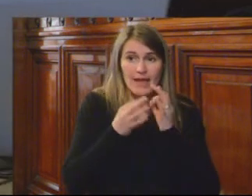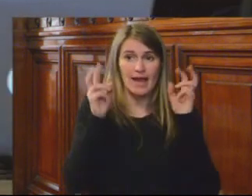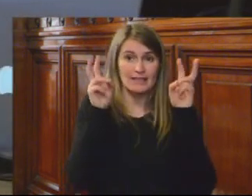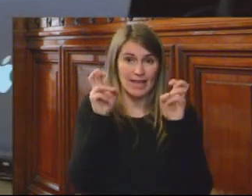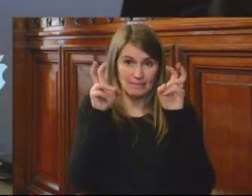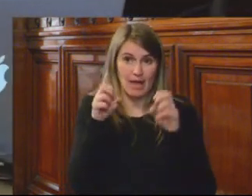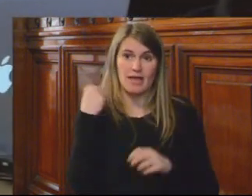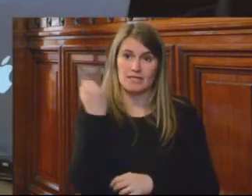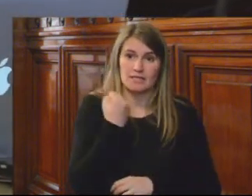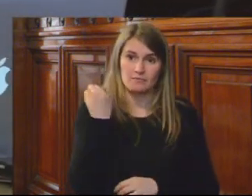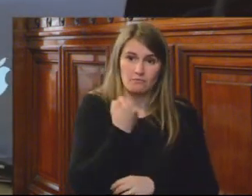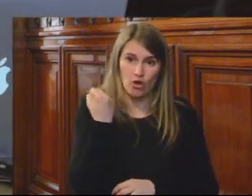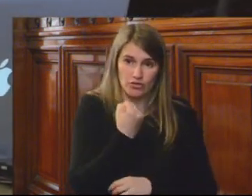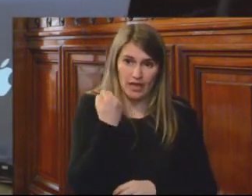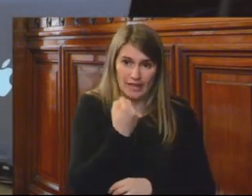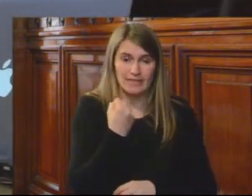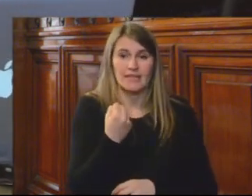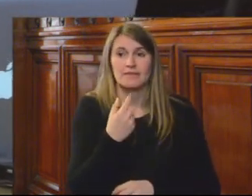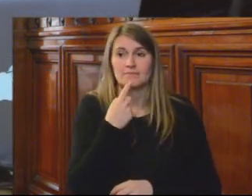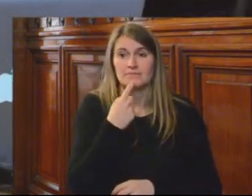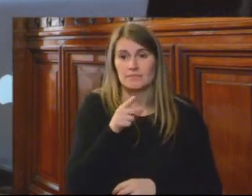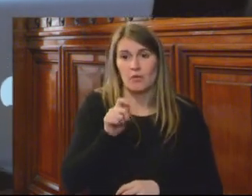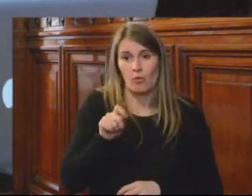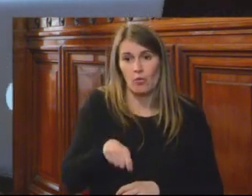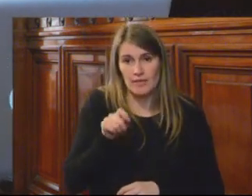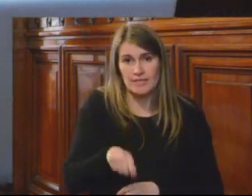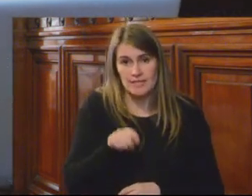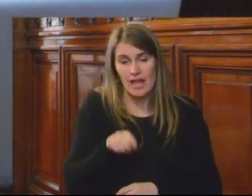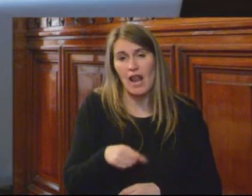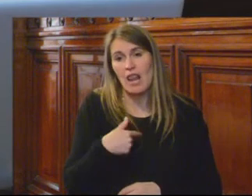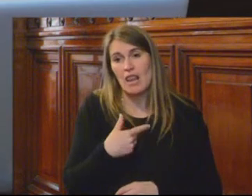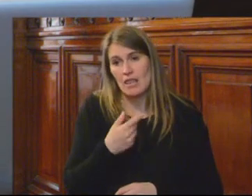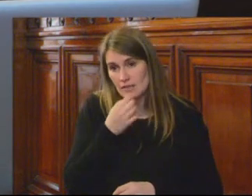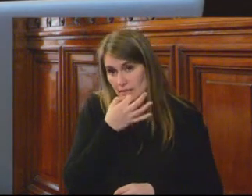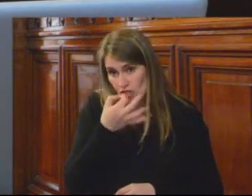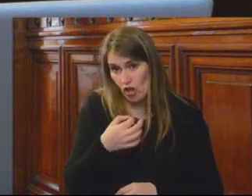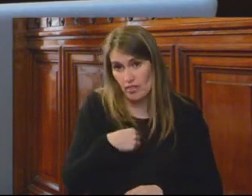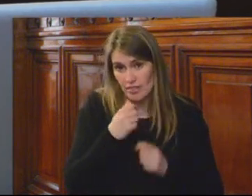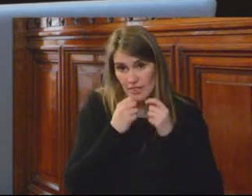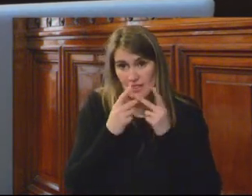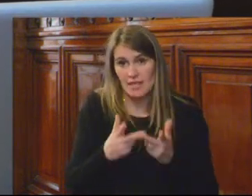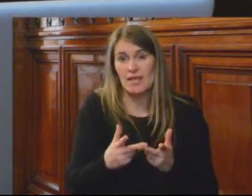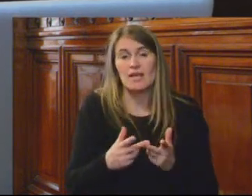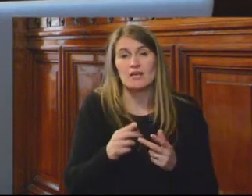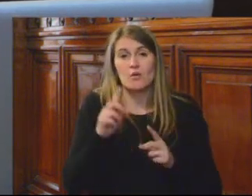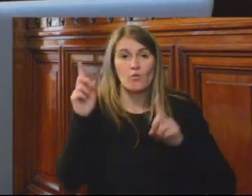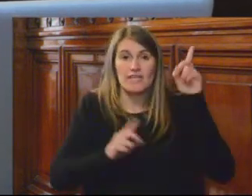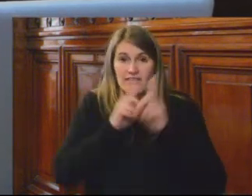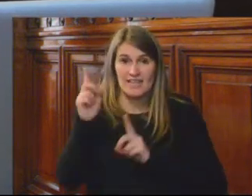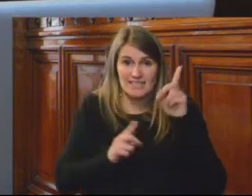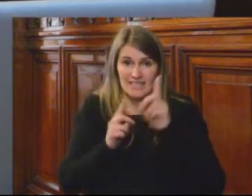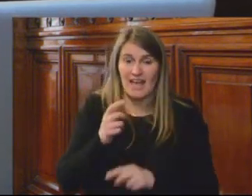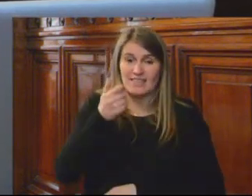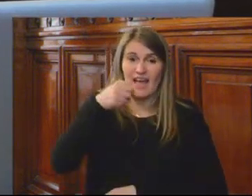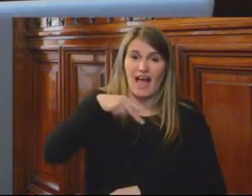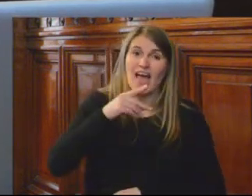importante señalar cómo la injerencia judicial, en este caso que hemos mencionado, específicamente en la Universidad de los Andes, la